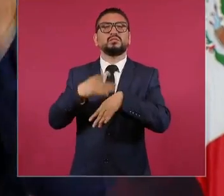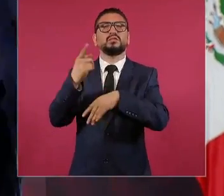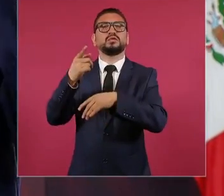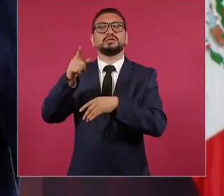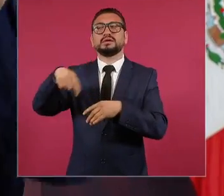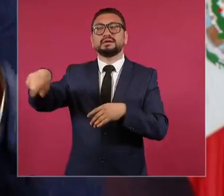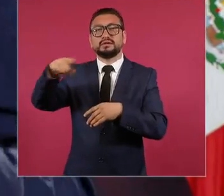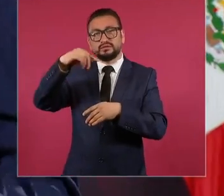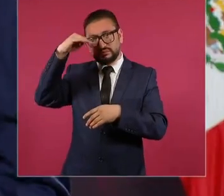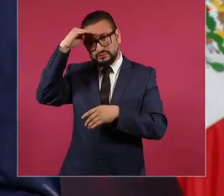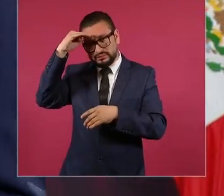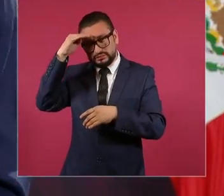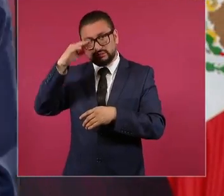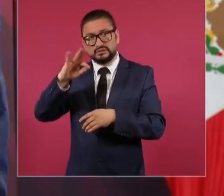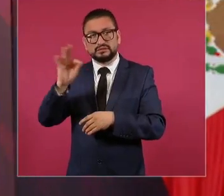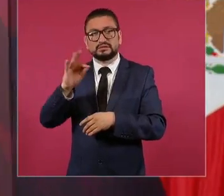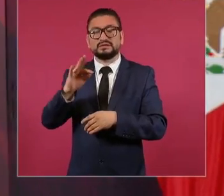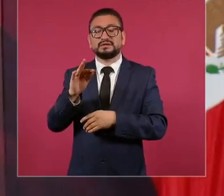también